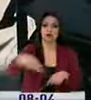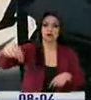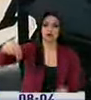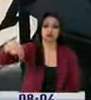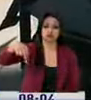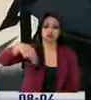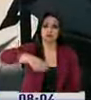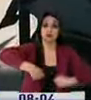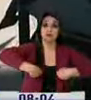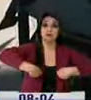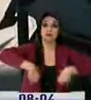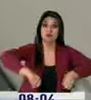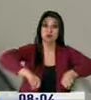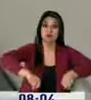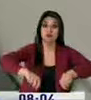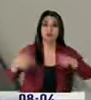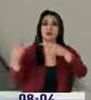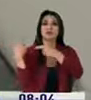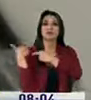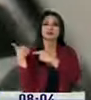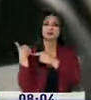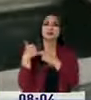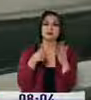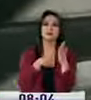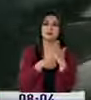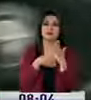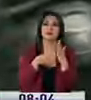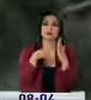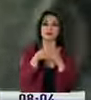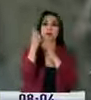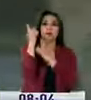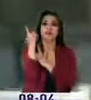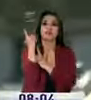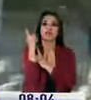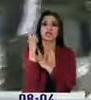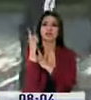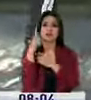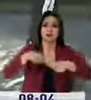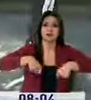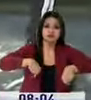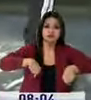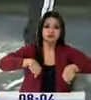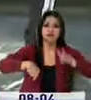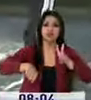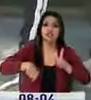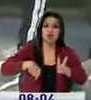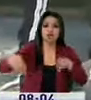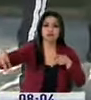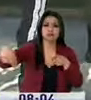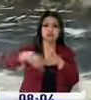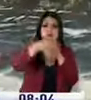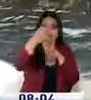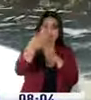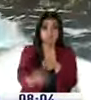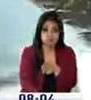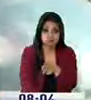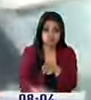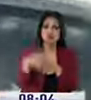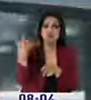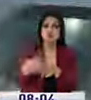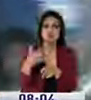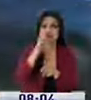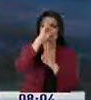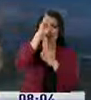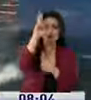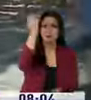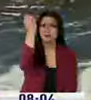una motocicleta de la escolta militar del Ministerio de Defensa que circulaba por el carril exclusivo del trole. En este accidente alguien irrespetó